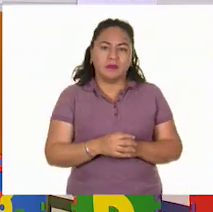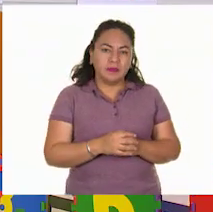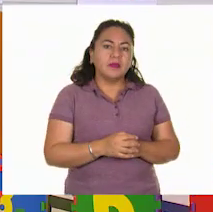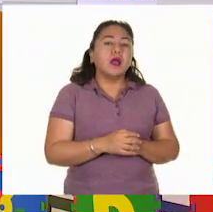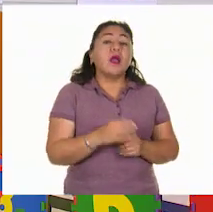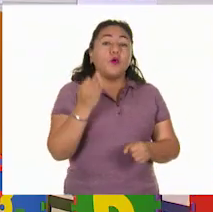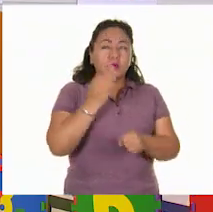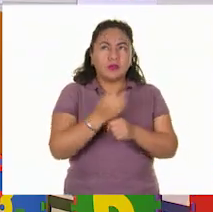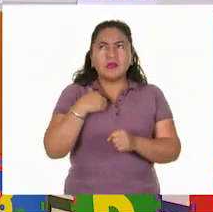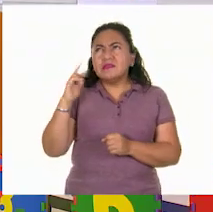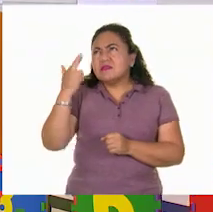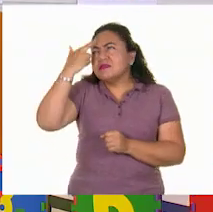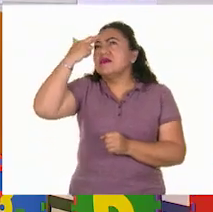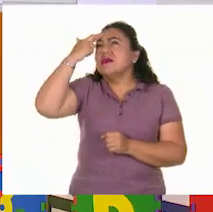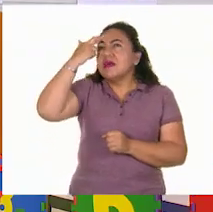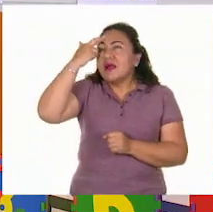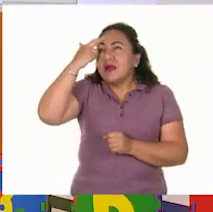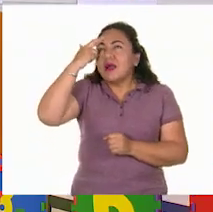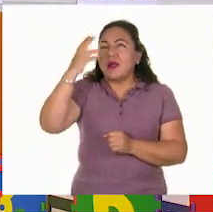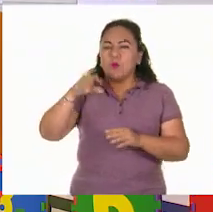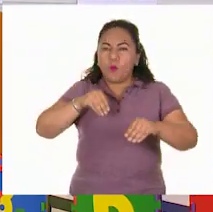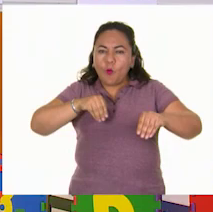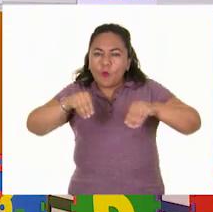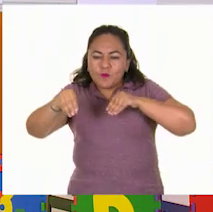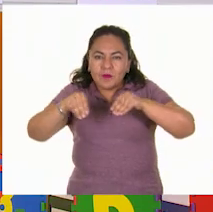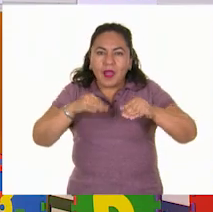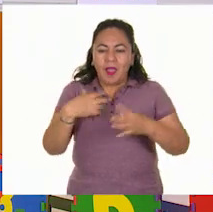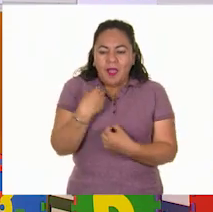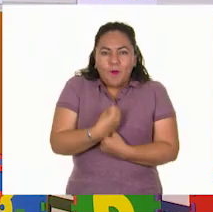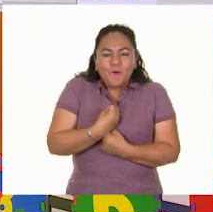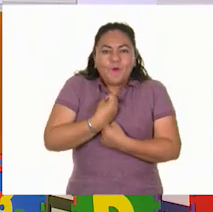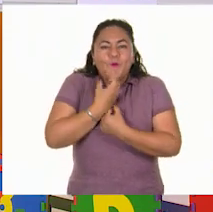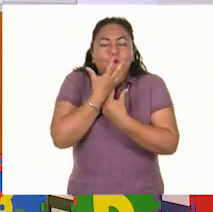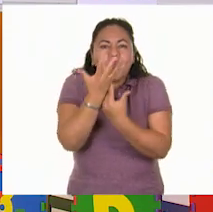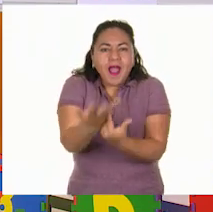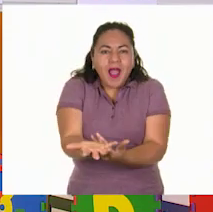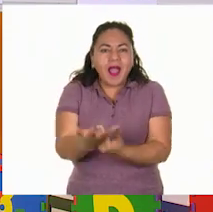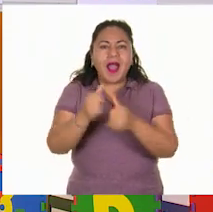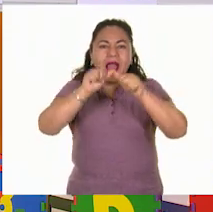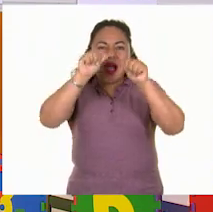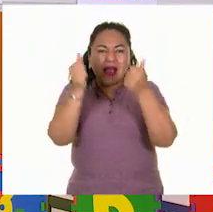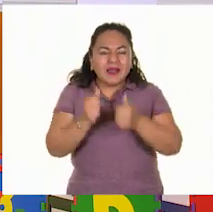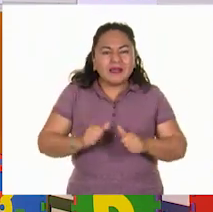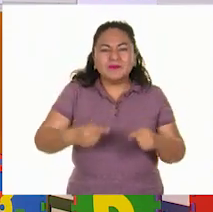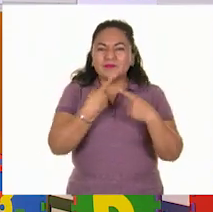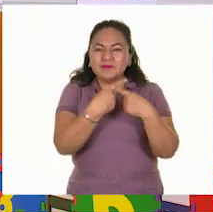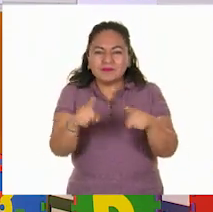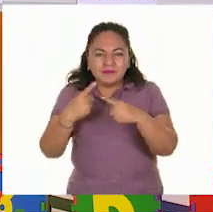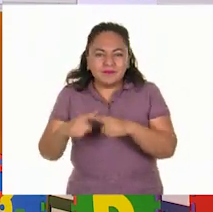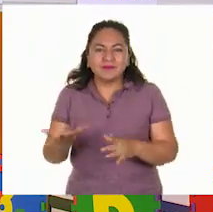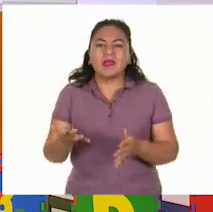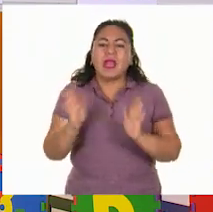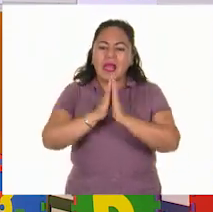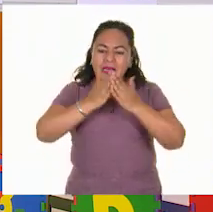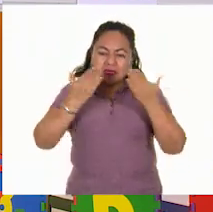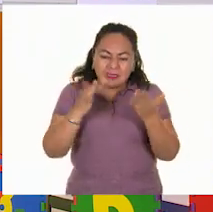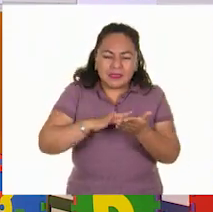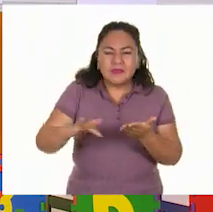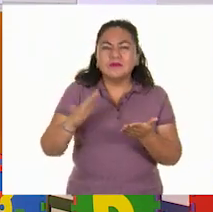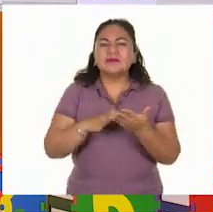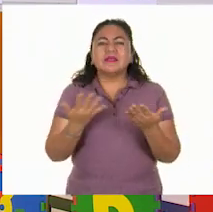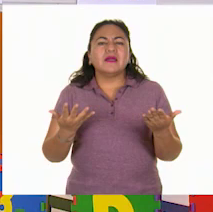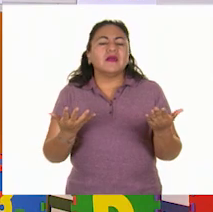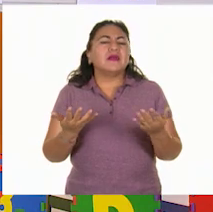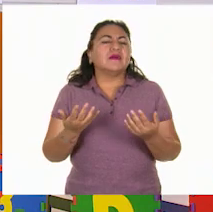recordar proyectos como el movimiento y las expresiones artísticas, ajá, la literatura, los